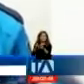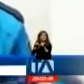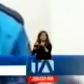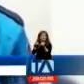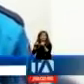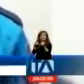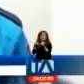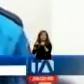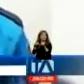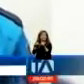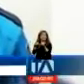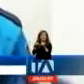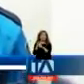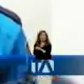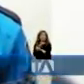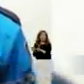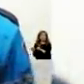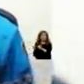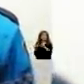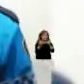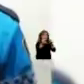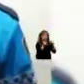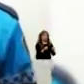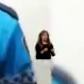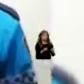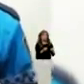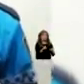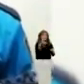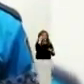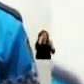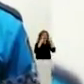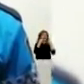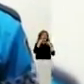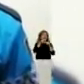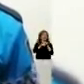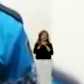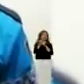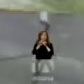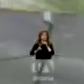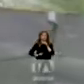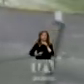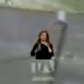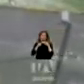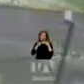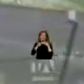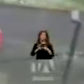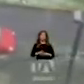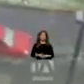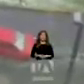señor y ponerle un buen recaudo para que no sufra golpes que puedan afectar su salud.